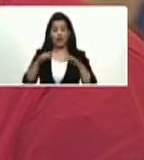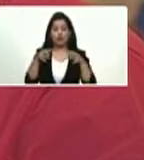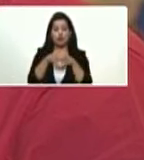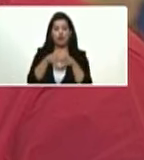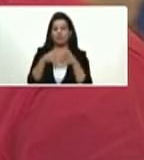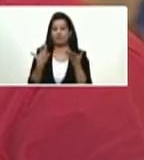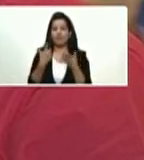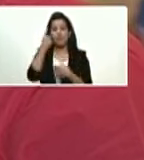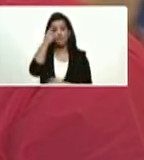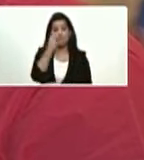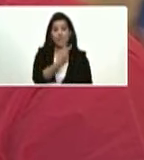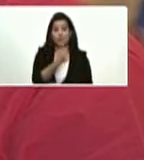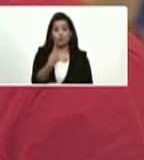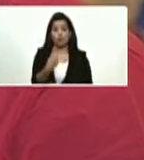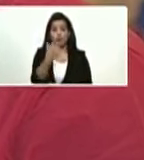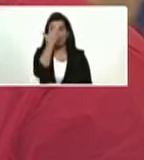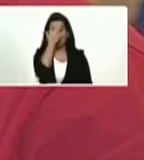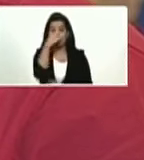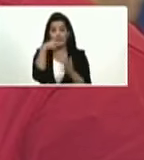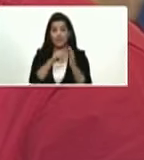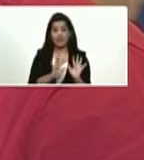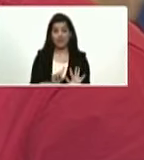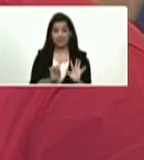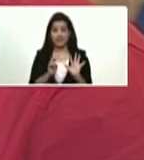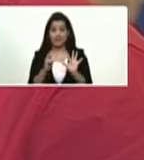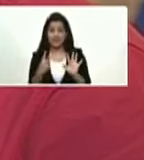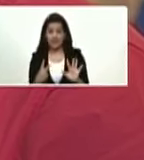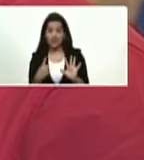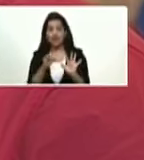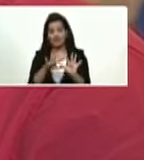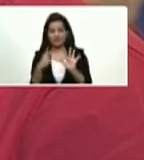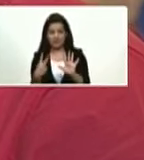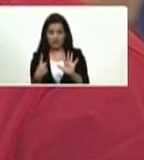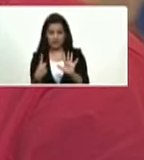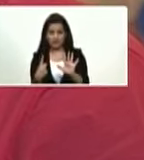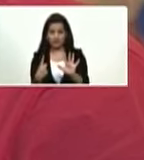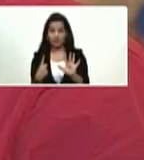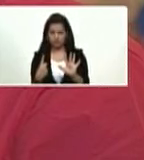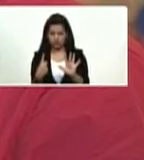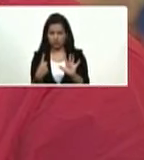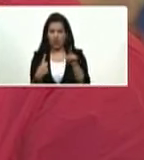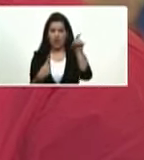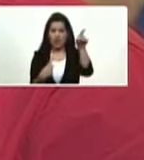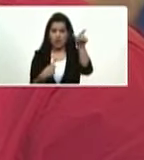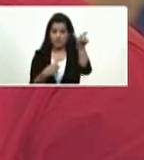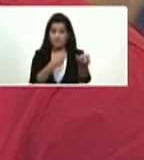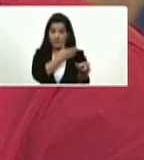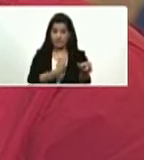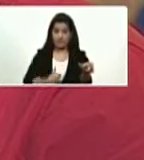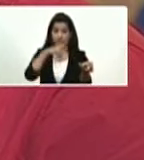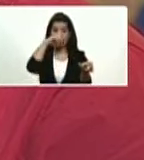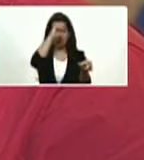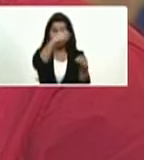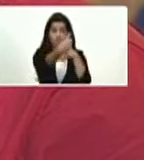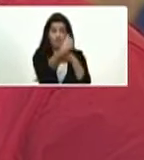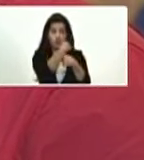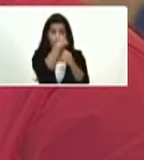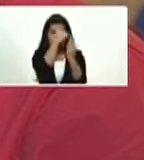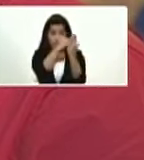del 2016, en cumplimiento de las líneas establecidas por el compañero presidente obrero Nicolás